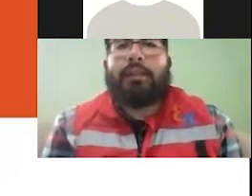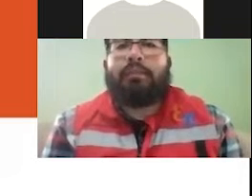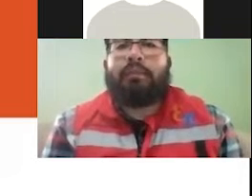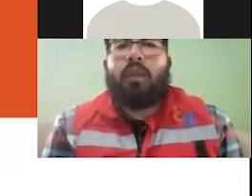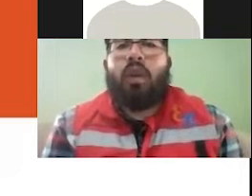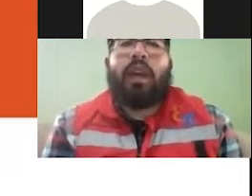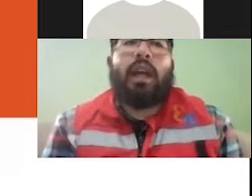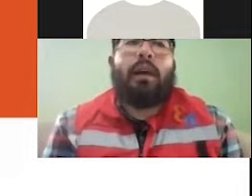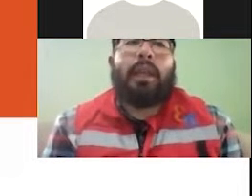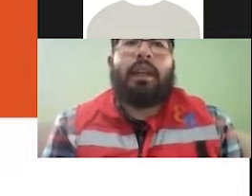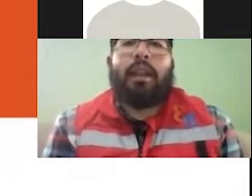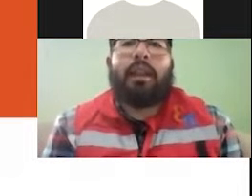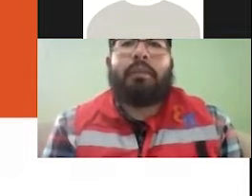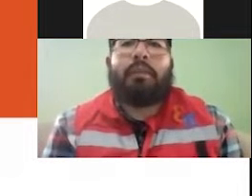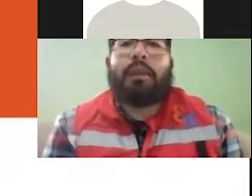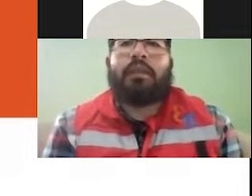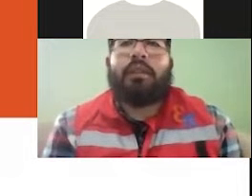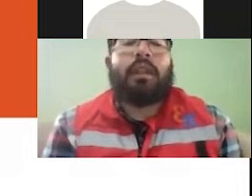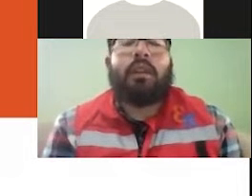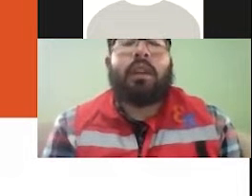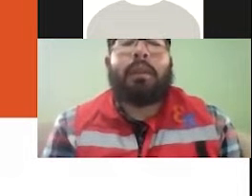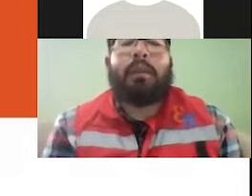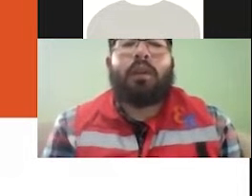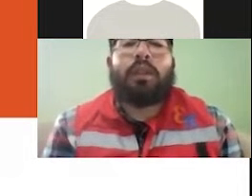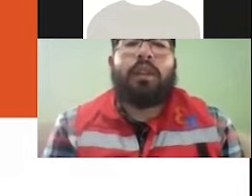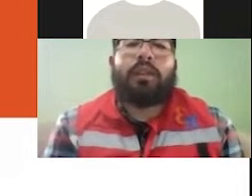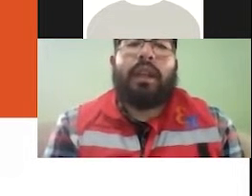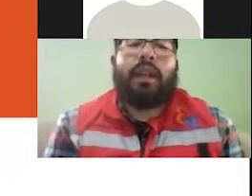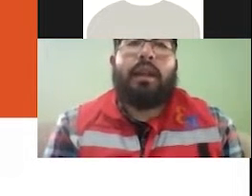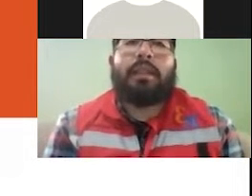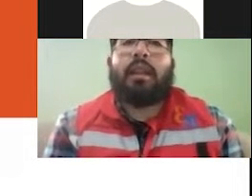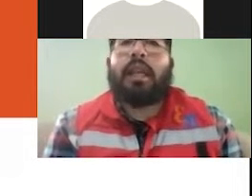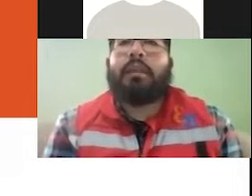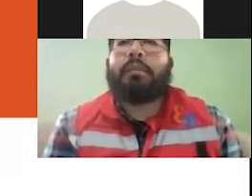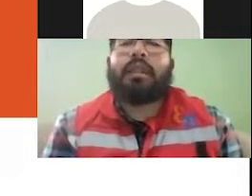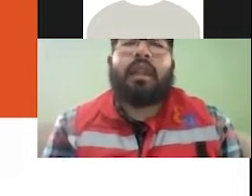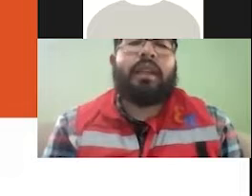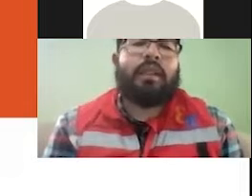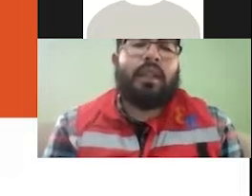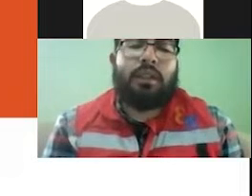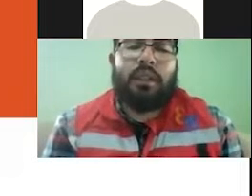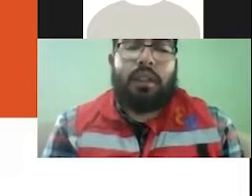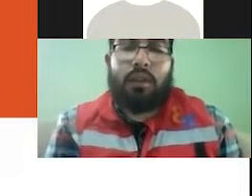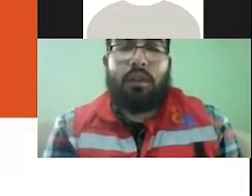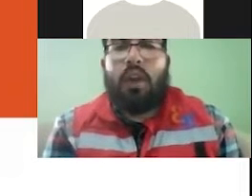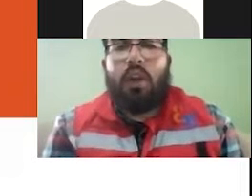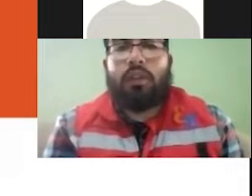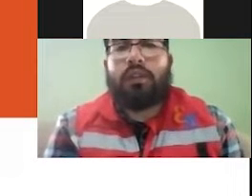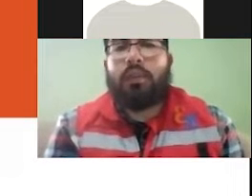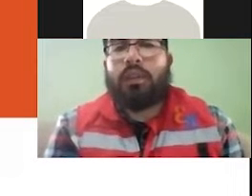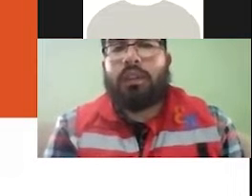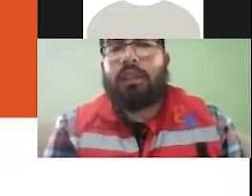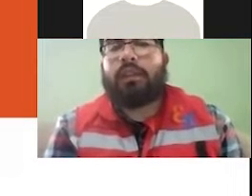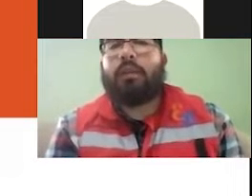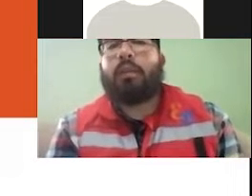eh, o que la brigada de prevención, digo, de primeros auxilios, avisara que, pues, que quizás ya no se tienen con los